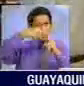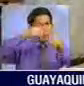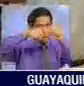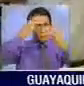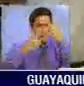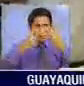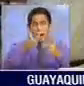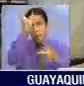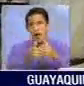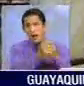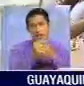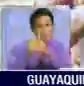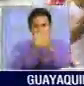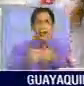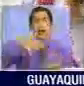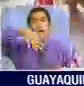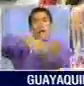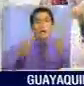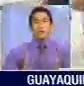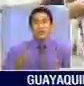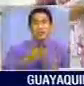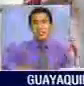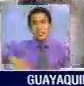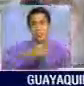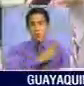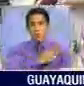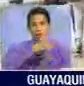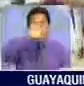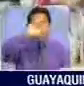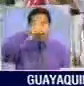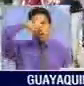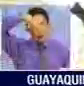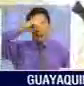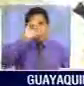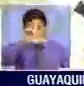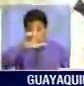de forma gratuita por jóvenes que están terminando su carrera de turismo de la SPOL. Entre los extranjeros